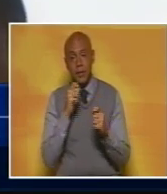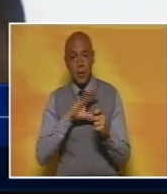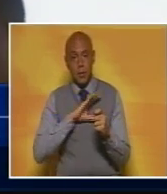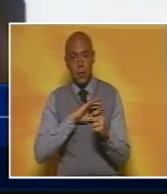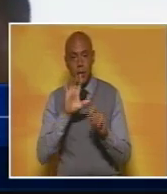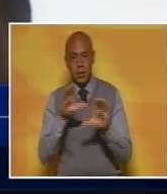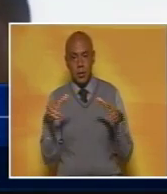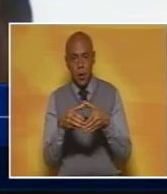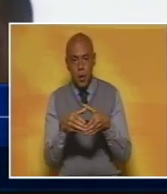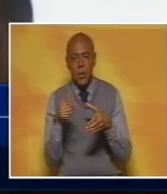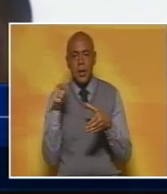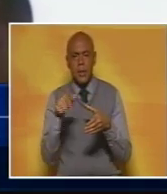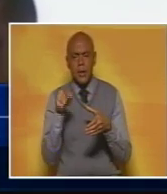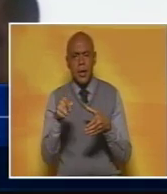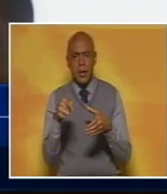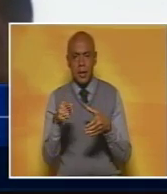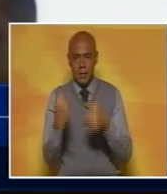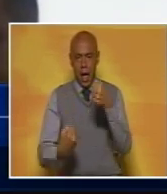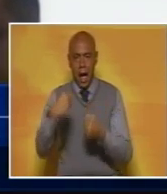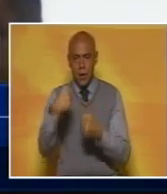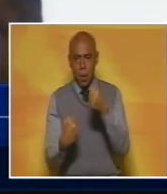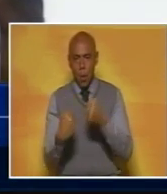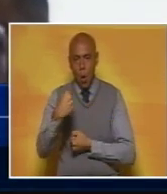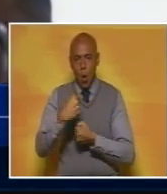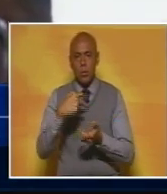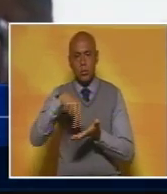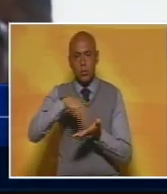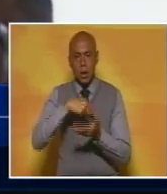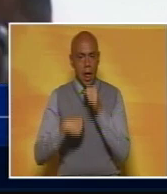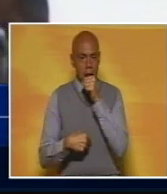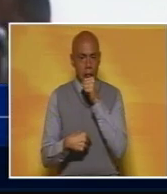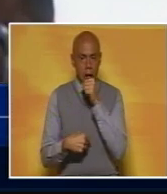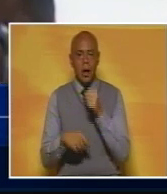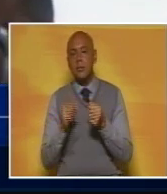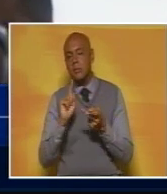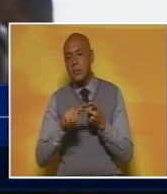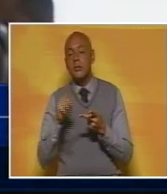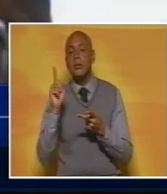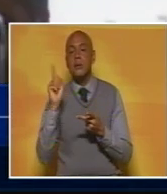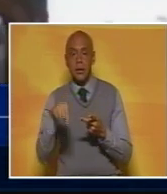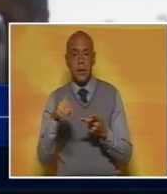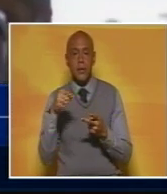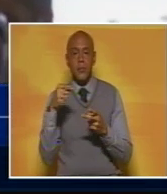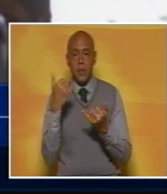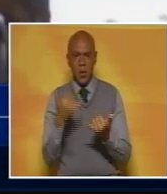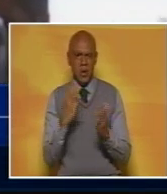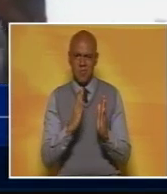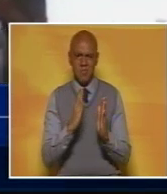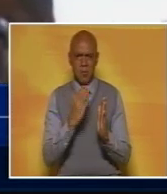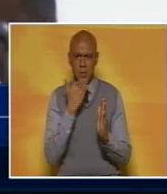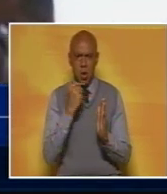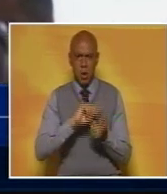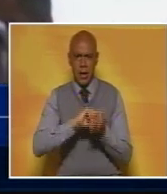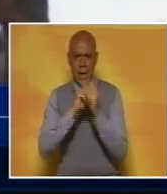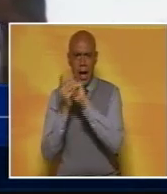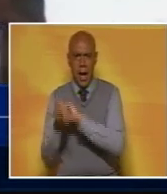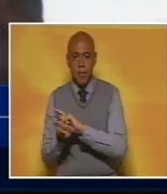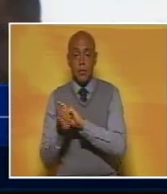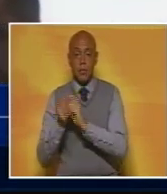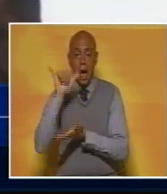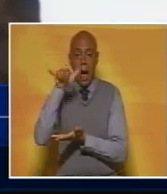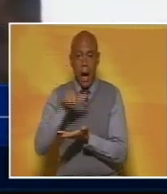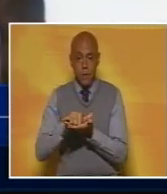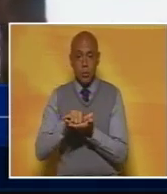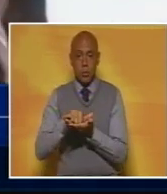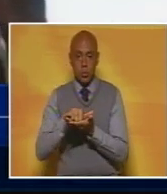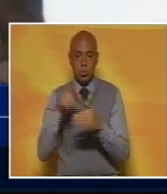de karaoke en un carro cambió un poco y decidieron hacer un encuentro en un avión del cantante. Kanye fue el de